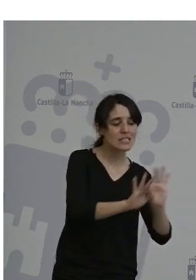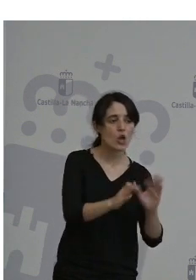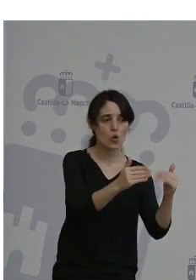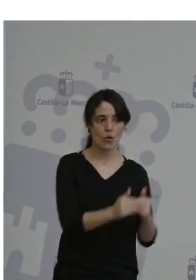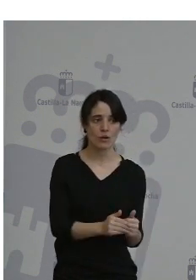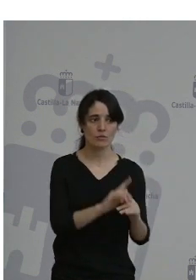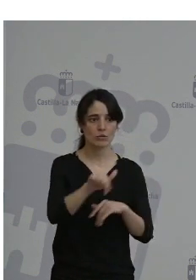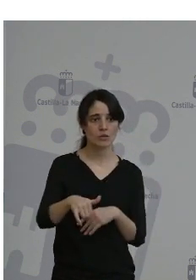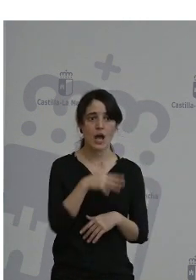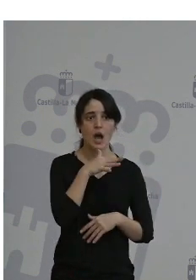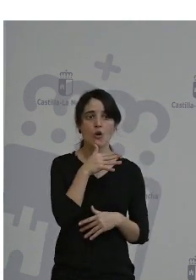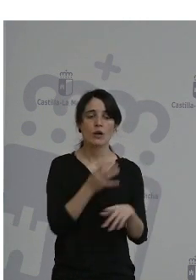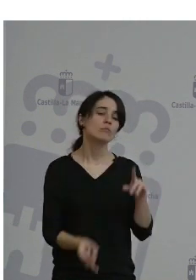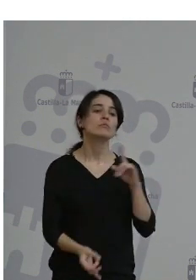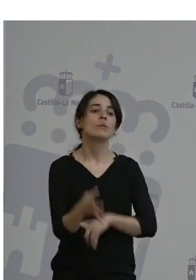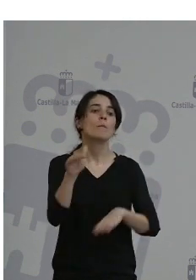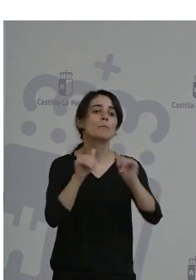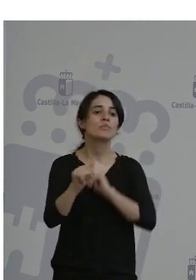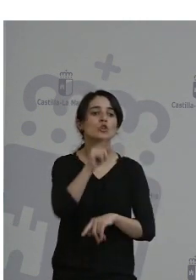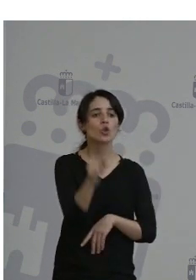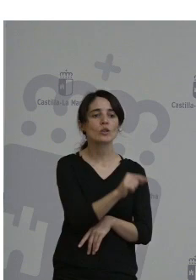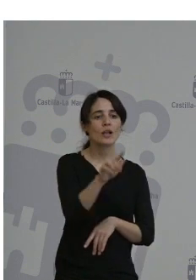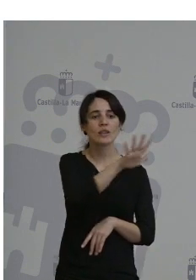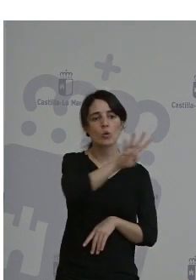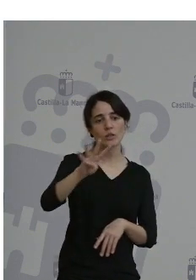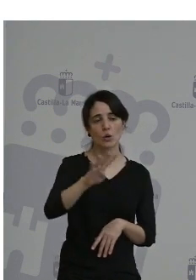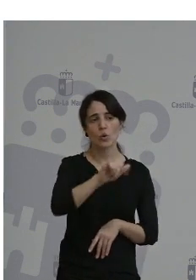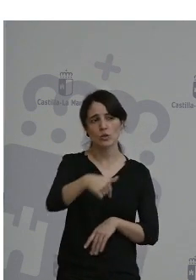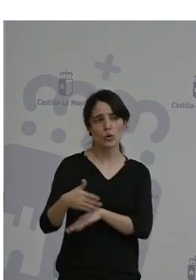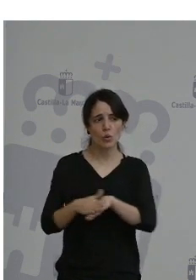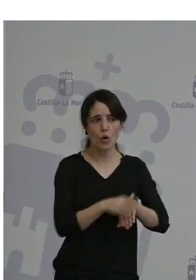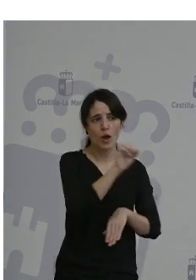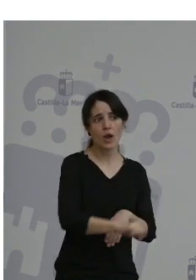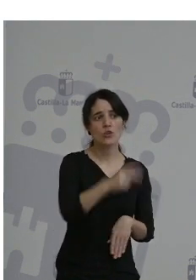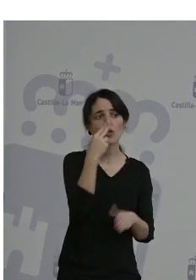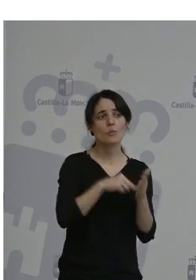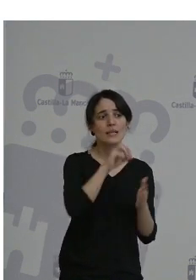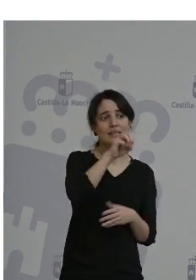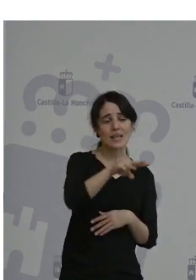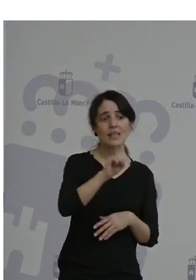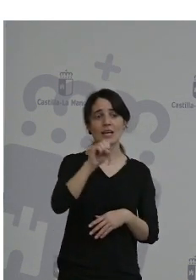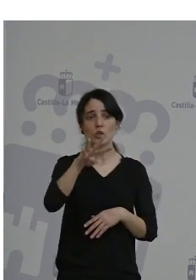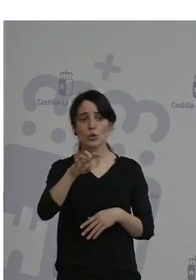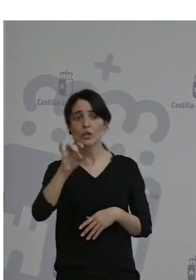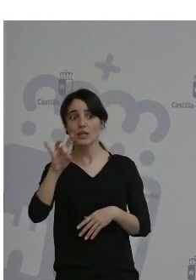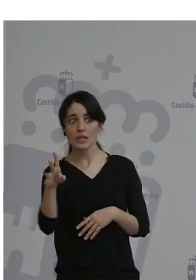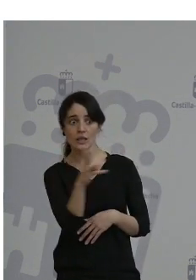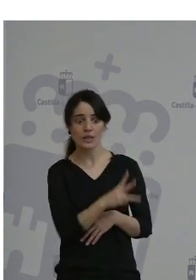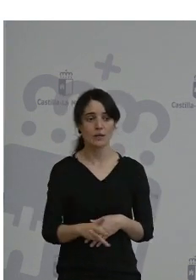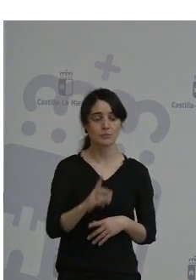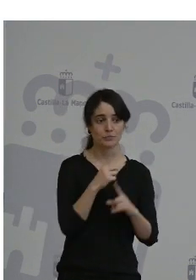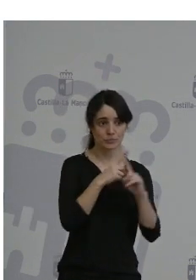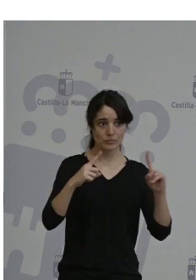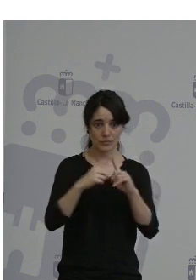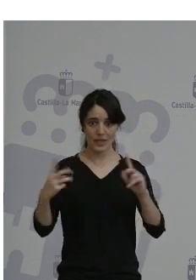total de 54. En los años 2013, 2014 y 2015, también se cubrieron las plazas